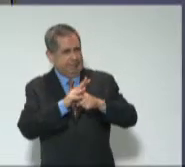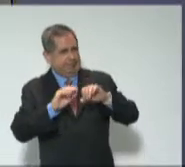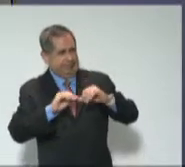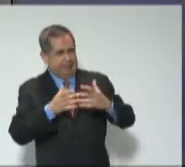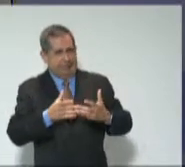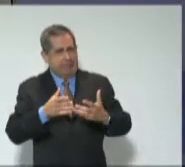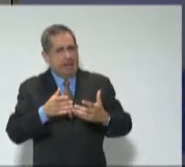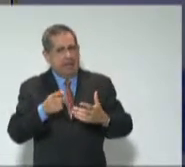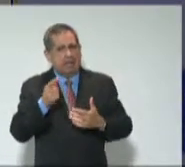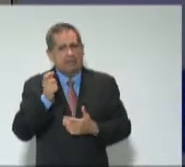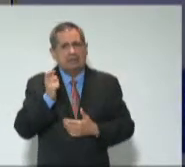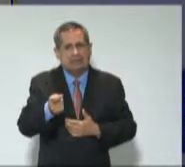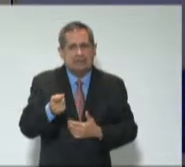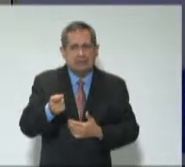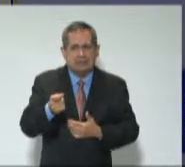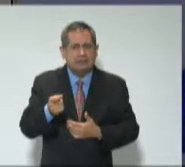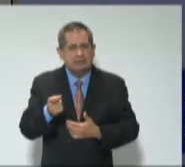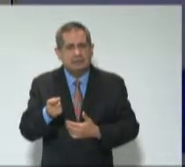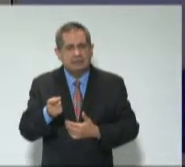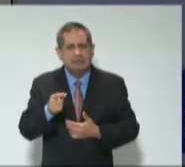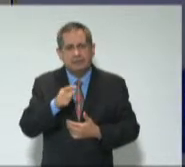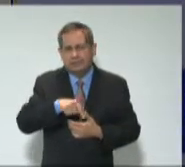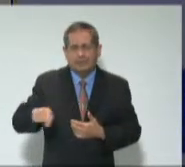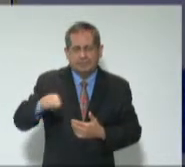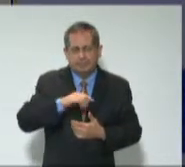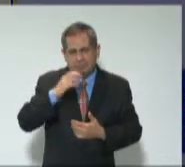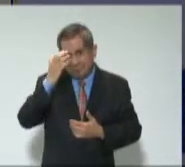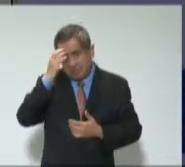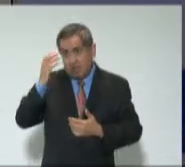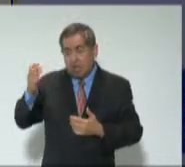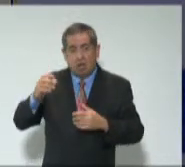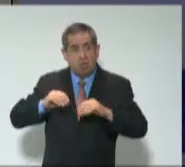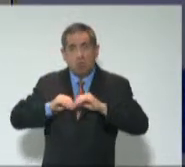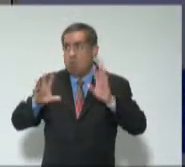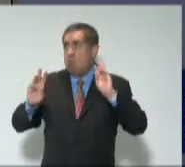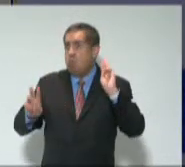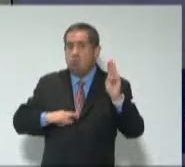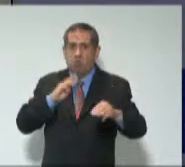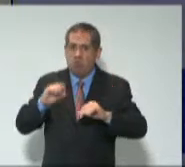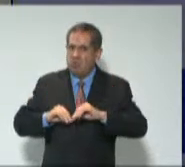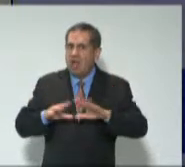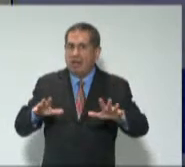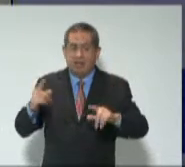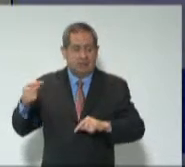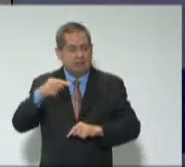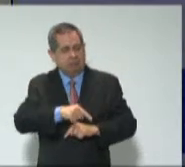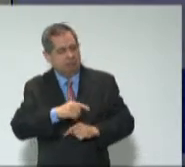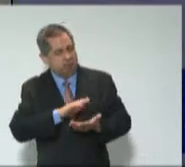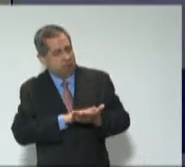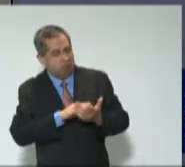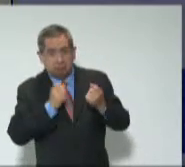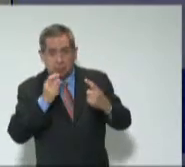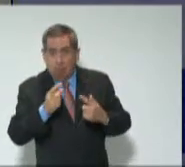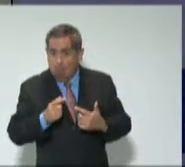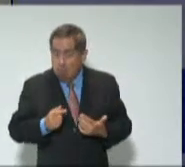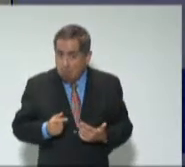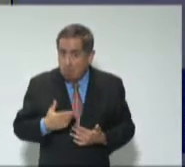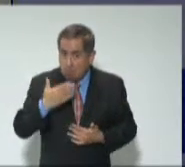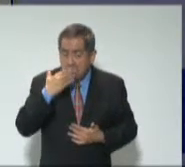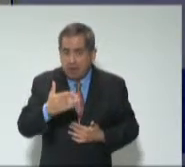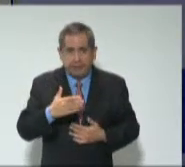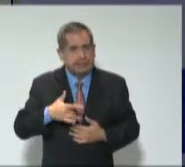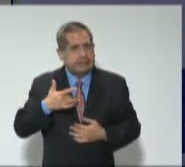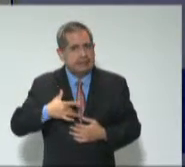siendo reconocida a nivel internacional me enorgullece decir por